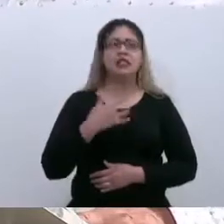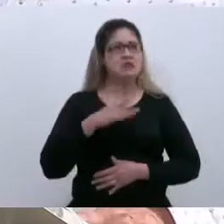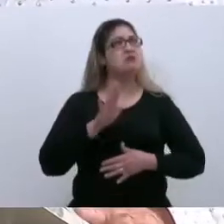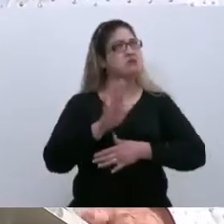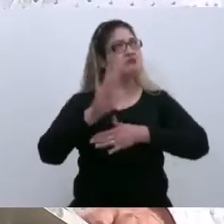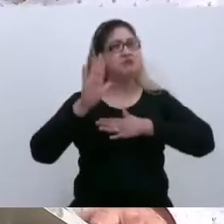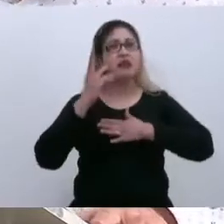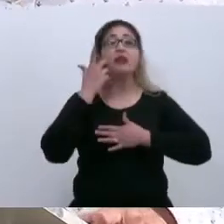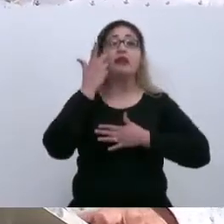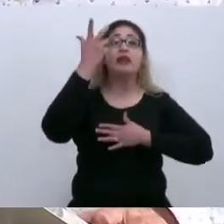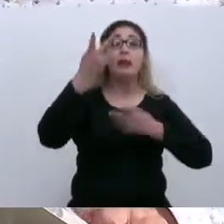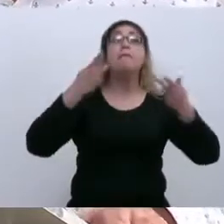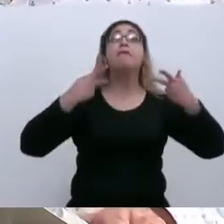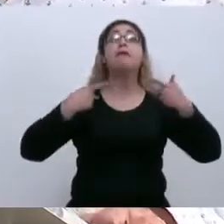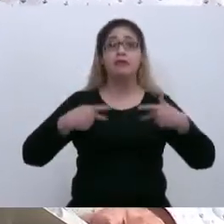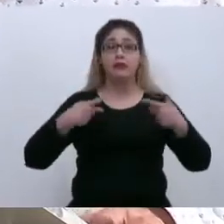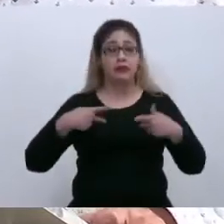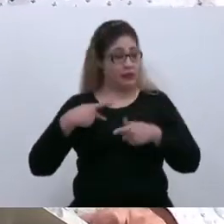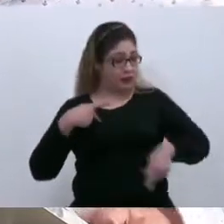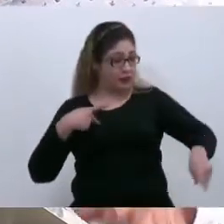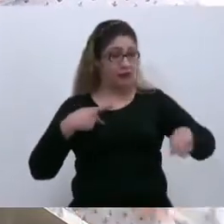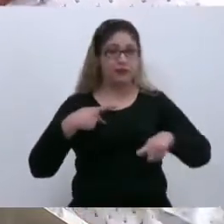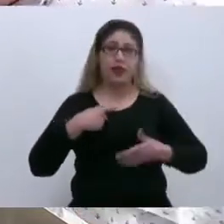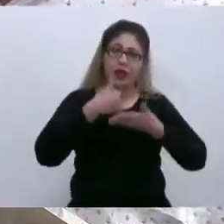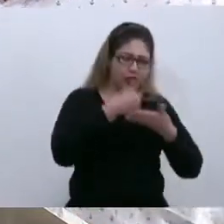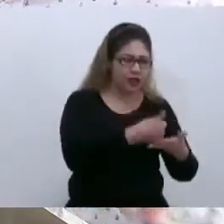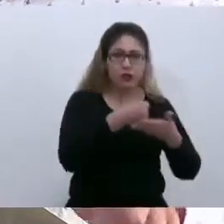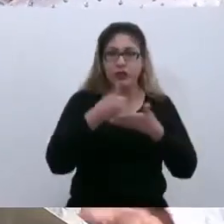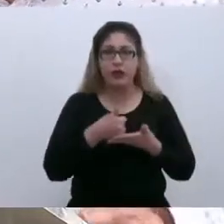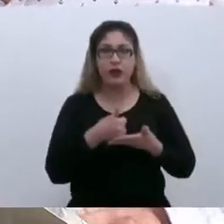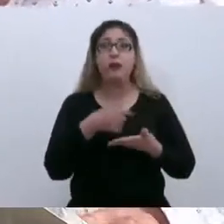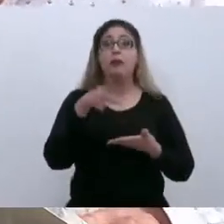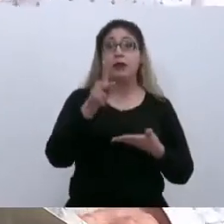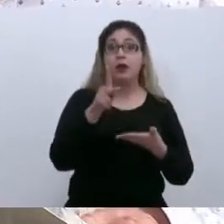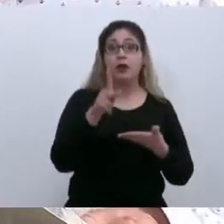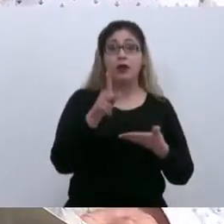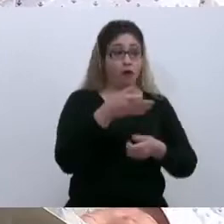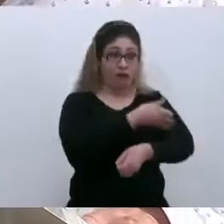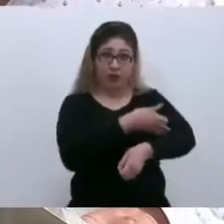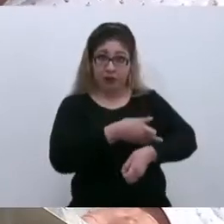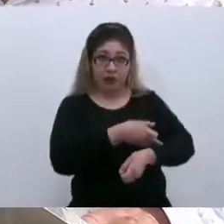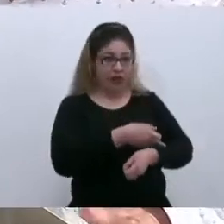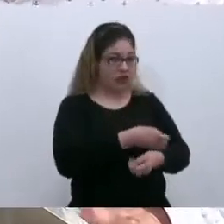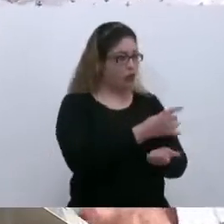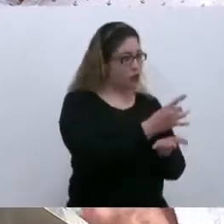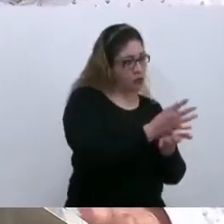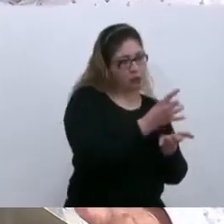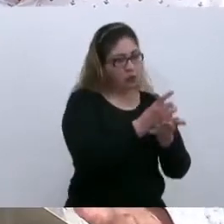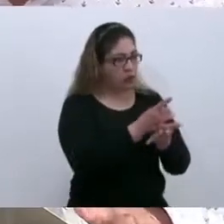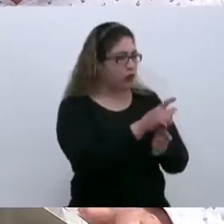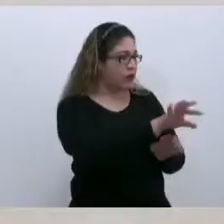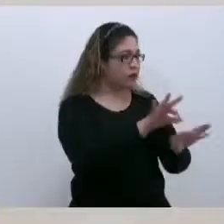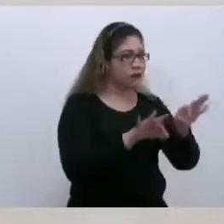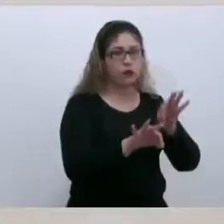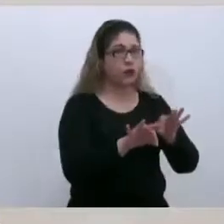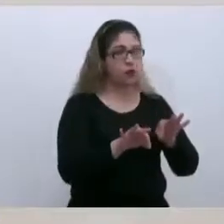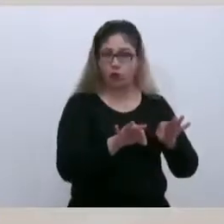vida de las familias, no solo de La Laguna, sino de todo Durango.